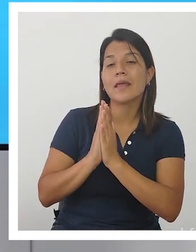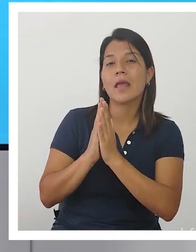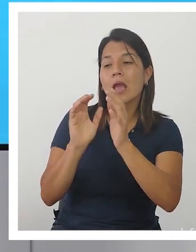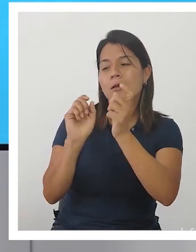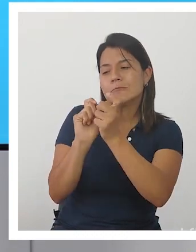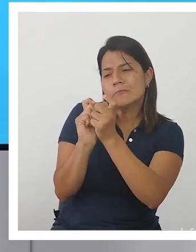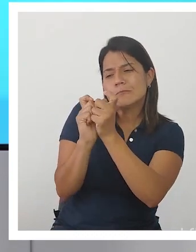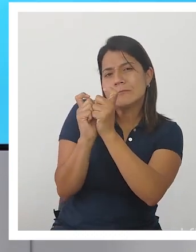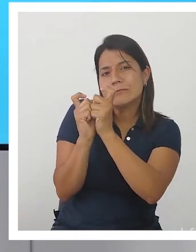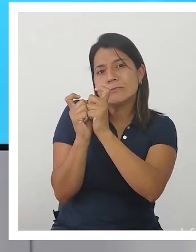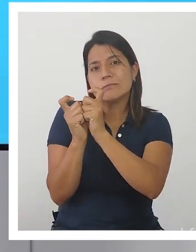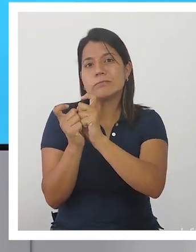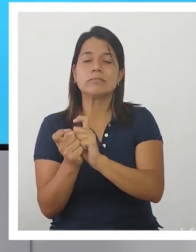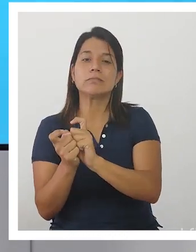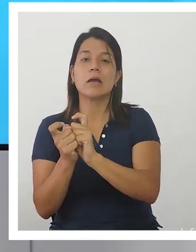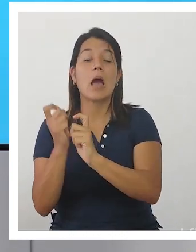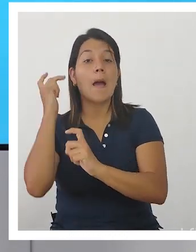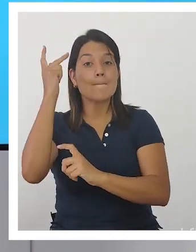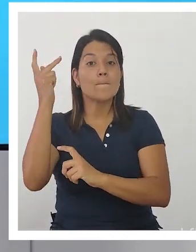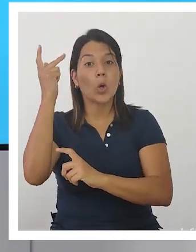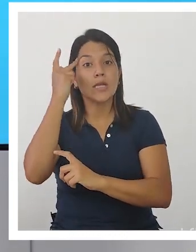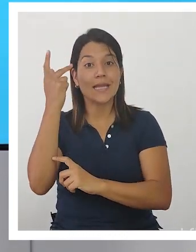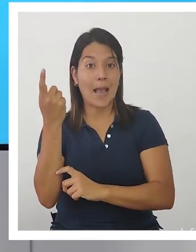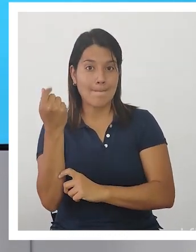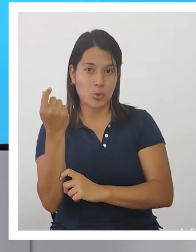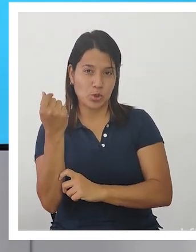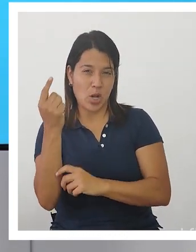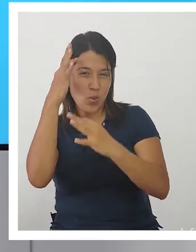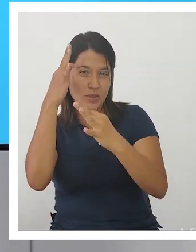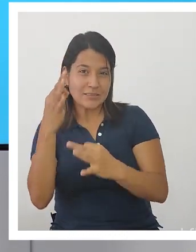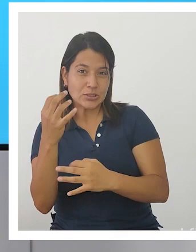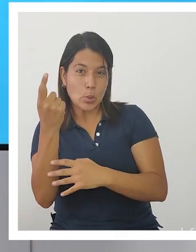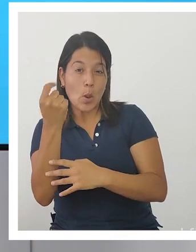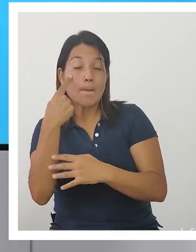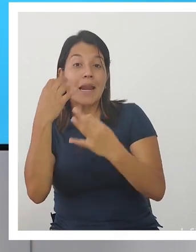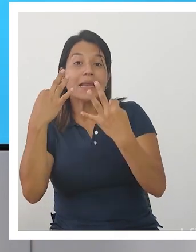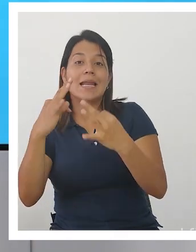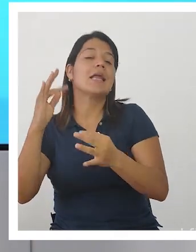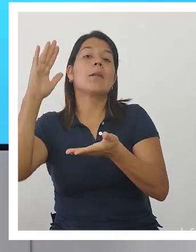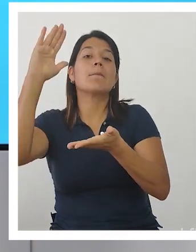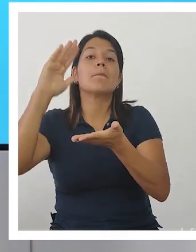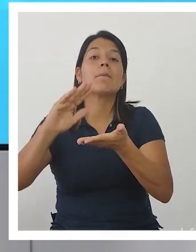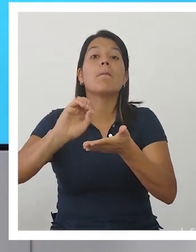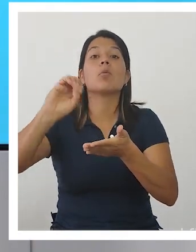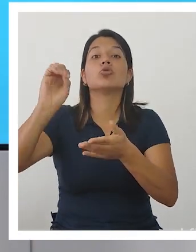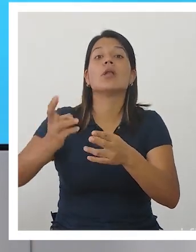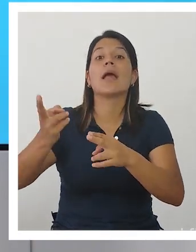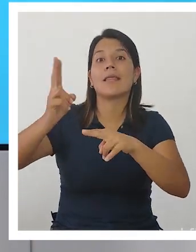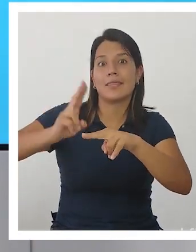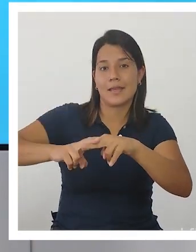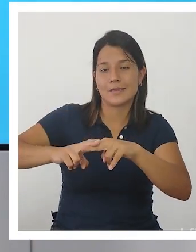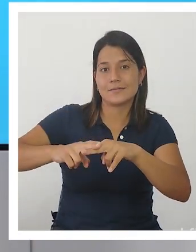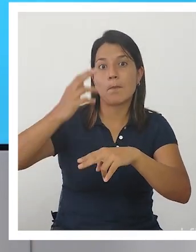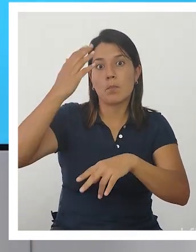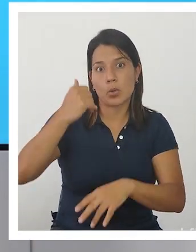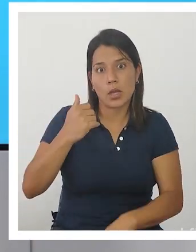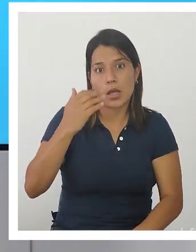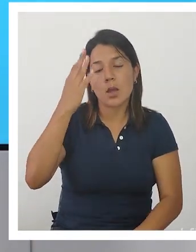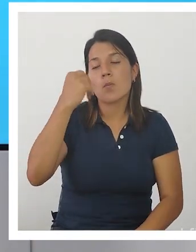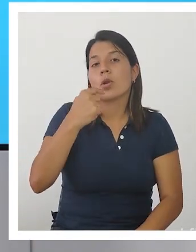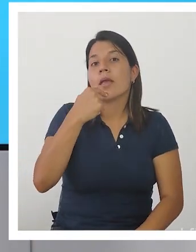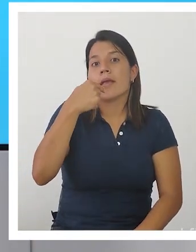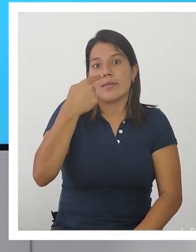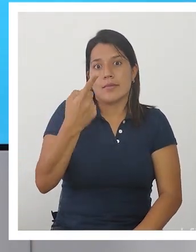readecuar la política monetaria para reducir las tasas de interés, pues apelan o dicen que